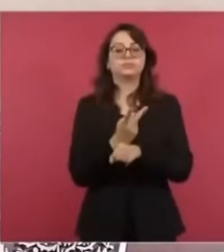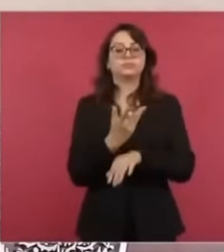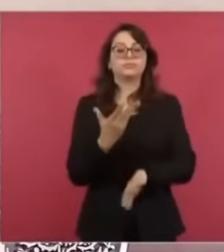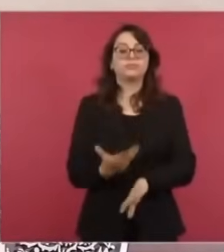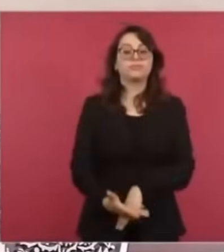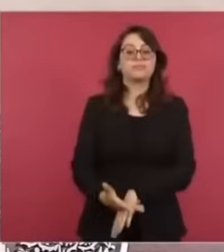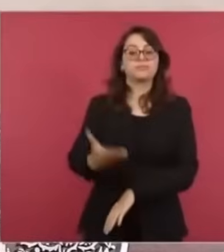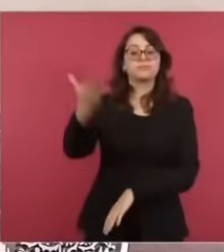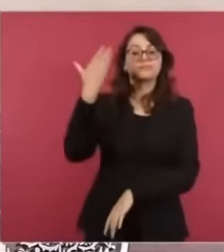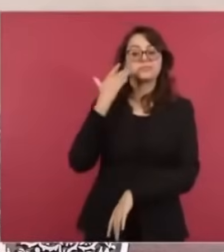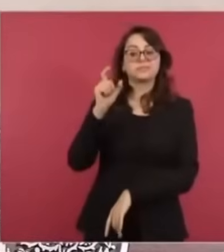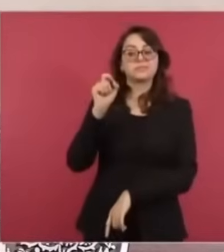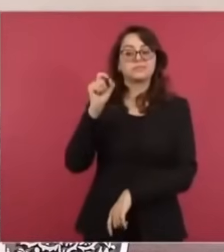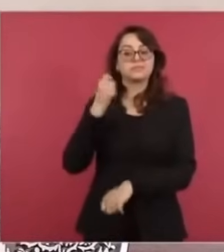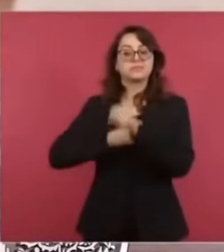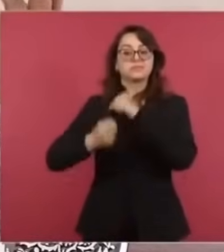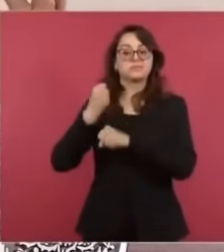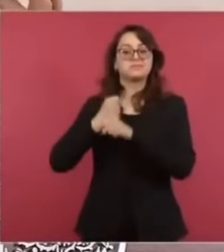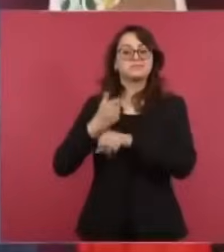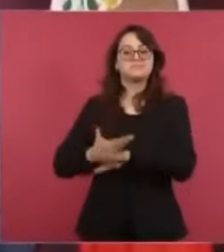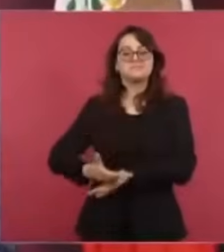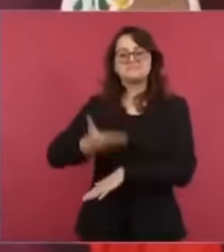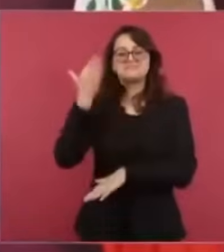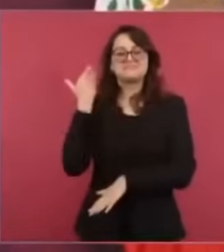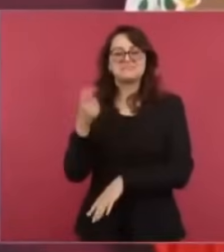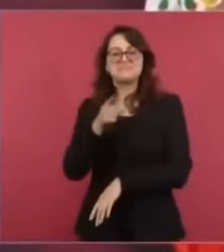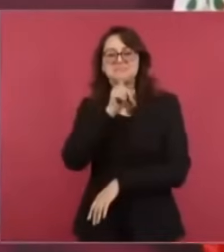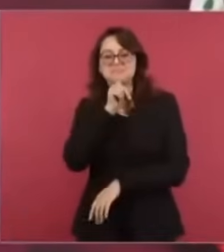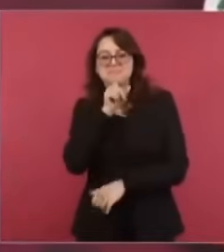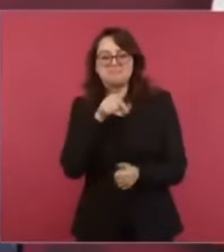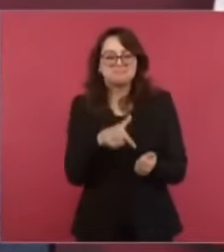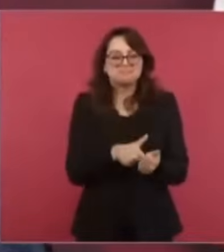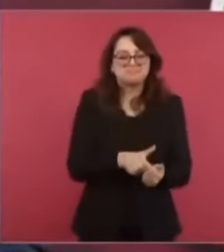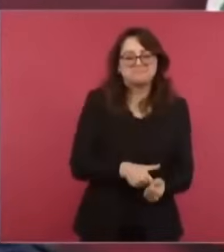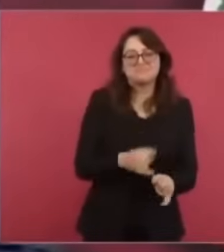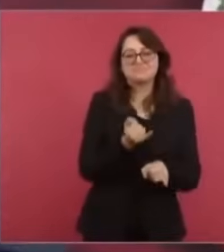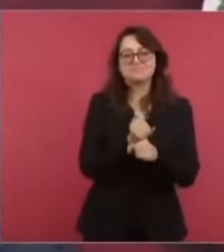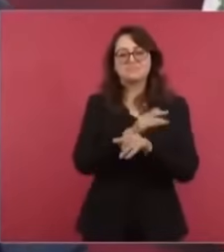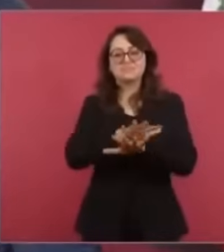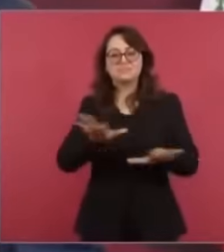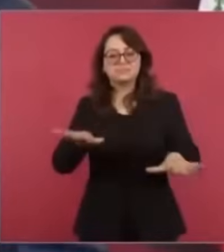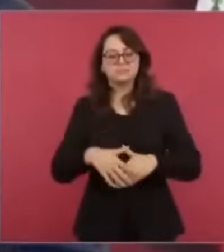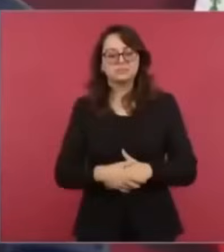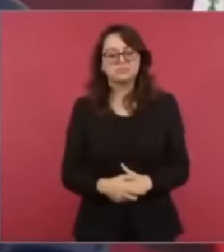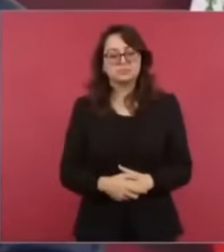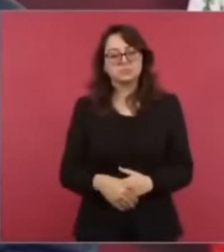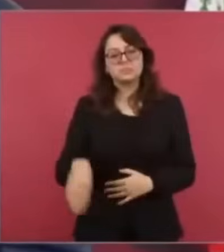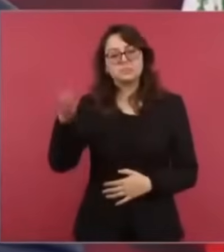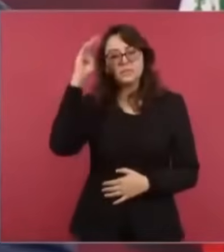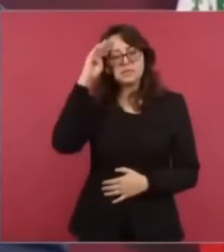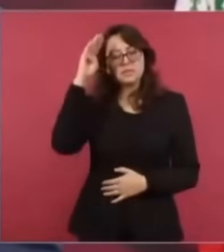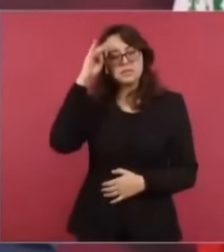todo esto no se sabía. ¿Ustedes creen que quienes nos están viendo